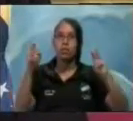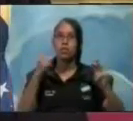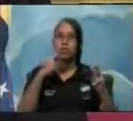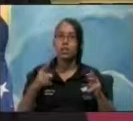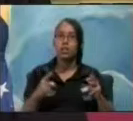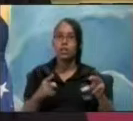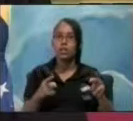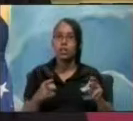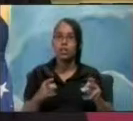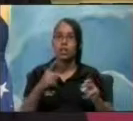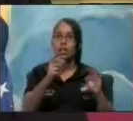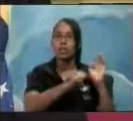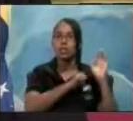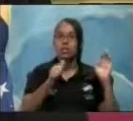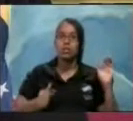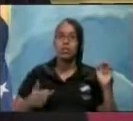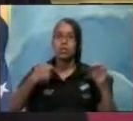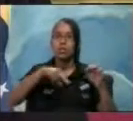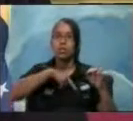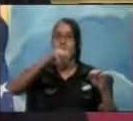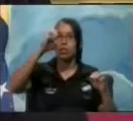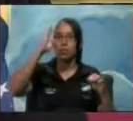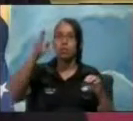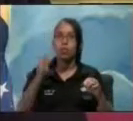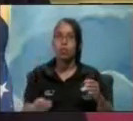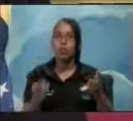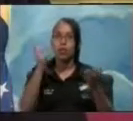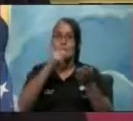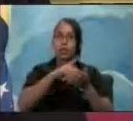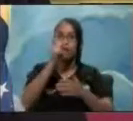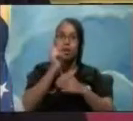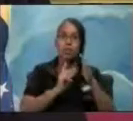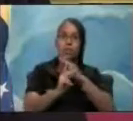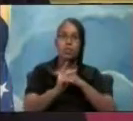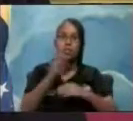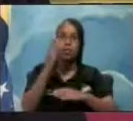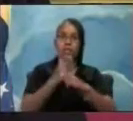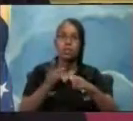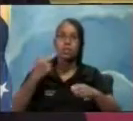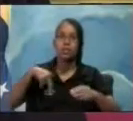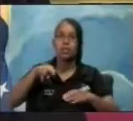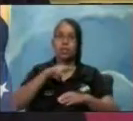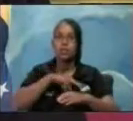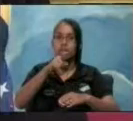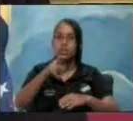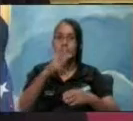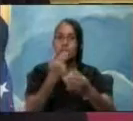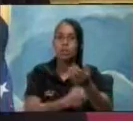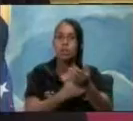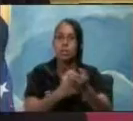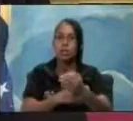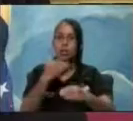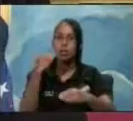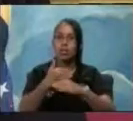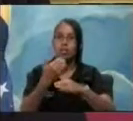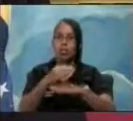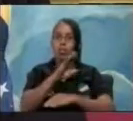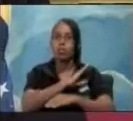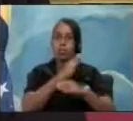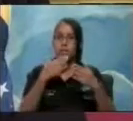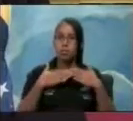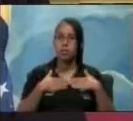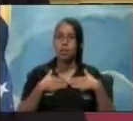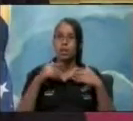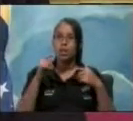padres: el Señor vuestro Dios os levantará profeta entre vosotros, entre vuestros hermanos, como a mí.